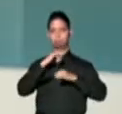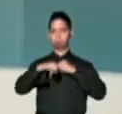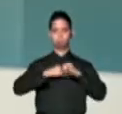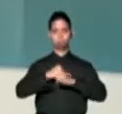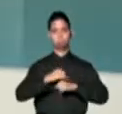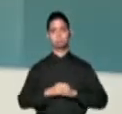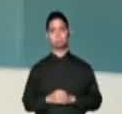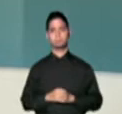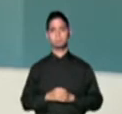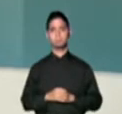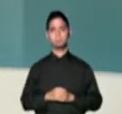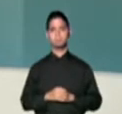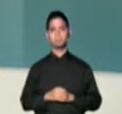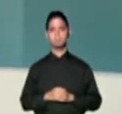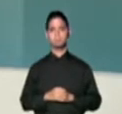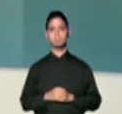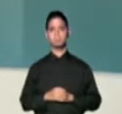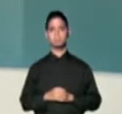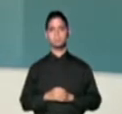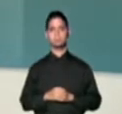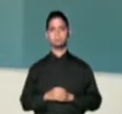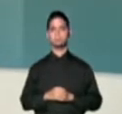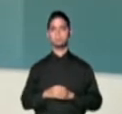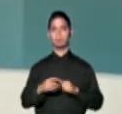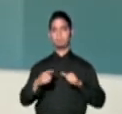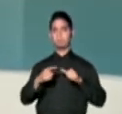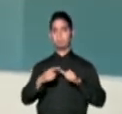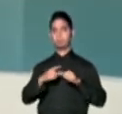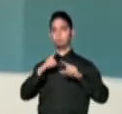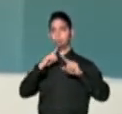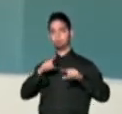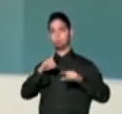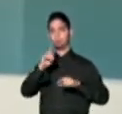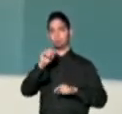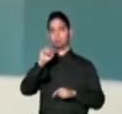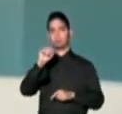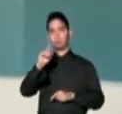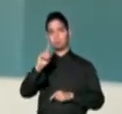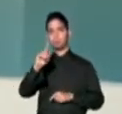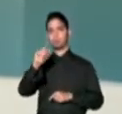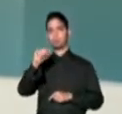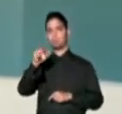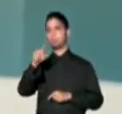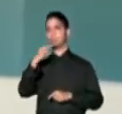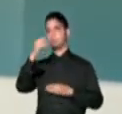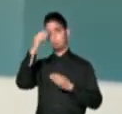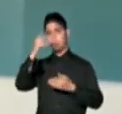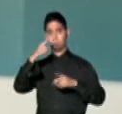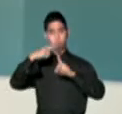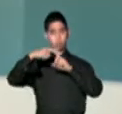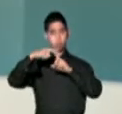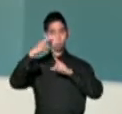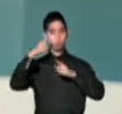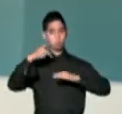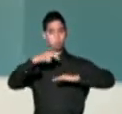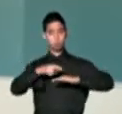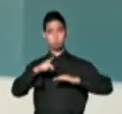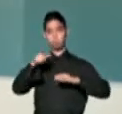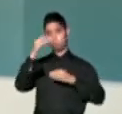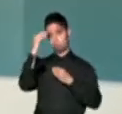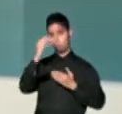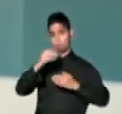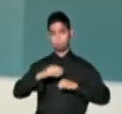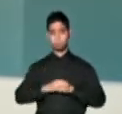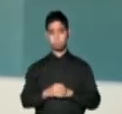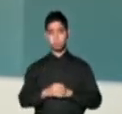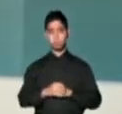Y bien, las primeras acciones del presidente Donald Trump podrían resultar beneficiosas para la isla, según la Cámara de Comercio. Las expresiones se dieron durante un foro